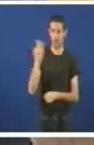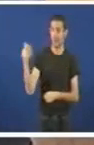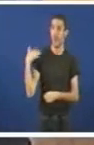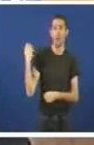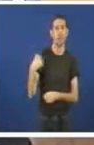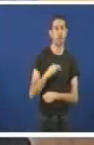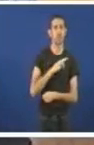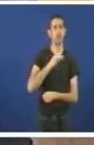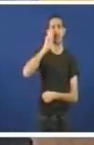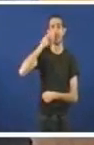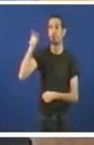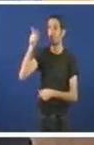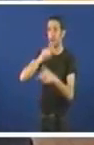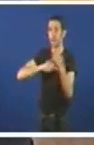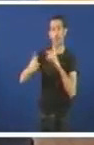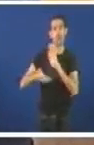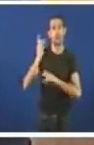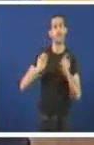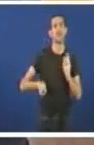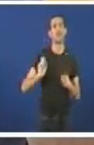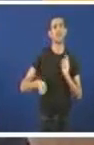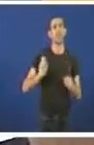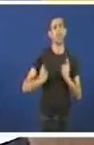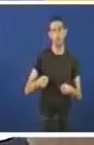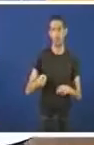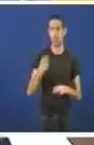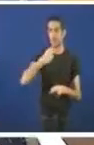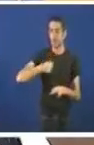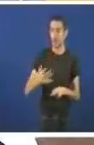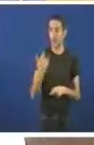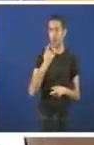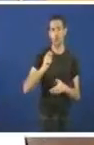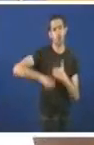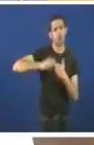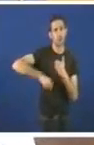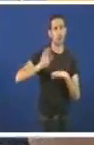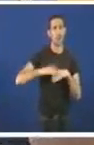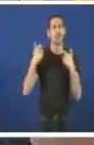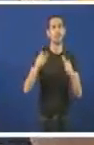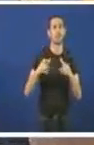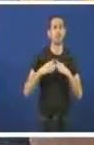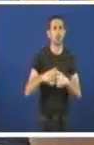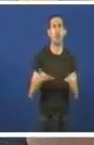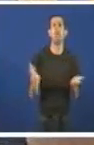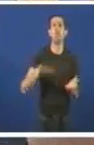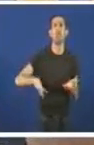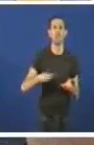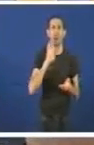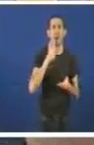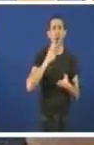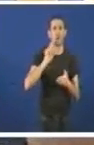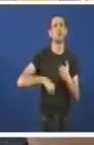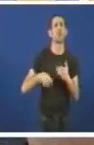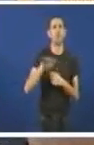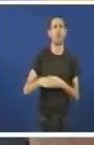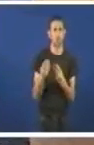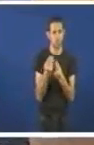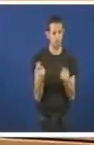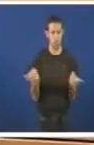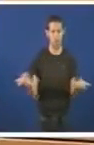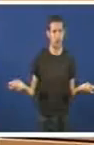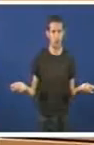viaxou vostede a México e nos dixo tamén que había contratos para o sector naval. ¿Dónde están esos contratos, señor Núñez Feijóo?